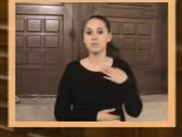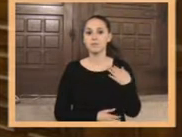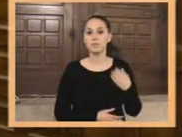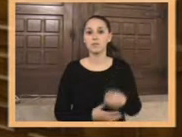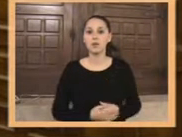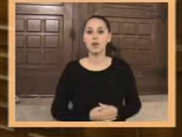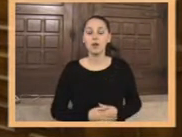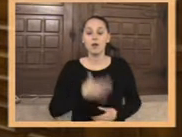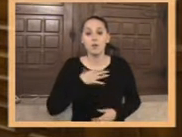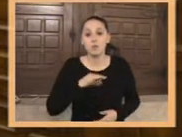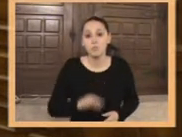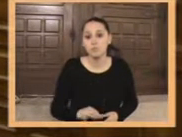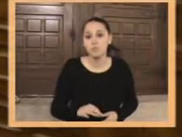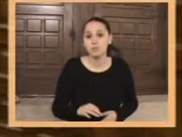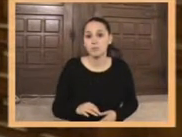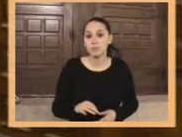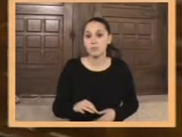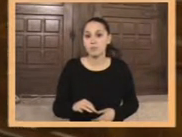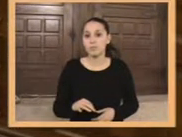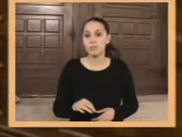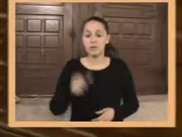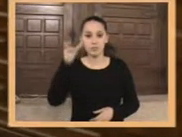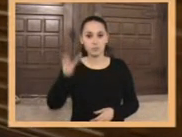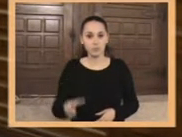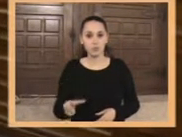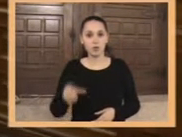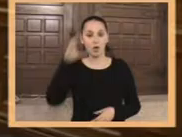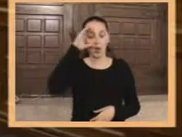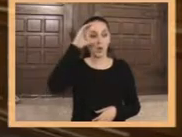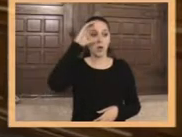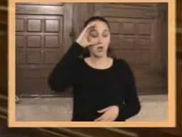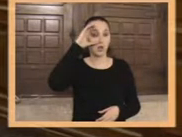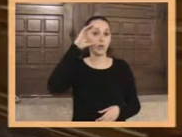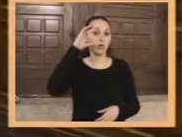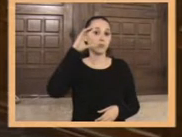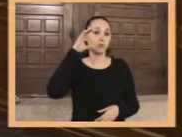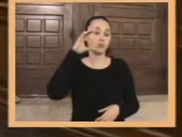nos escucha lo pueda malinterpretar. Yo soy un hombre, la verdad,